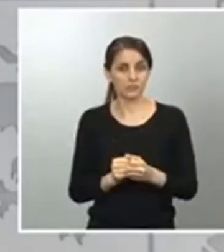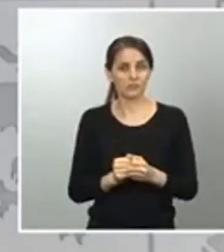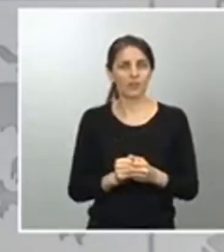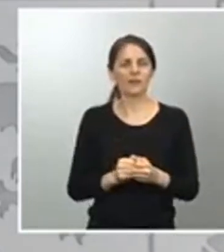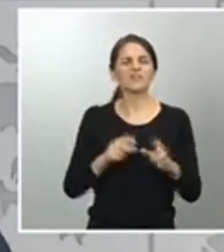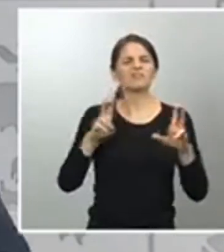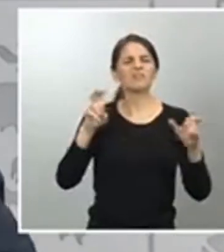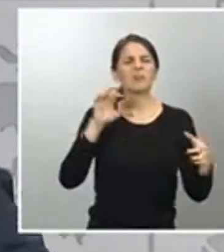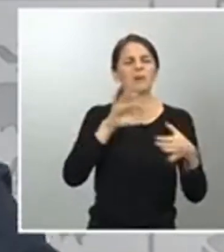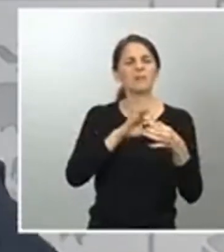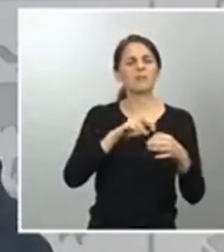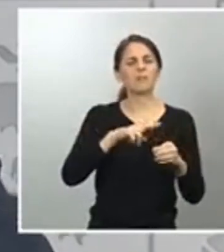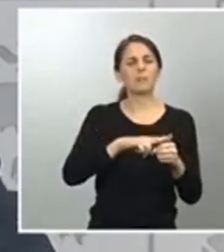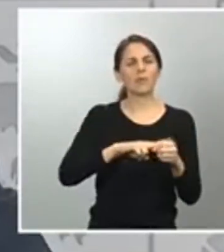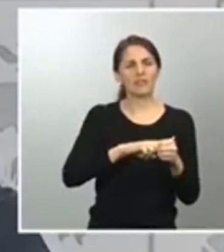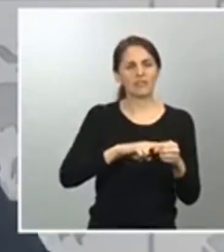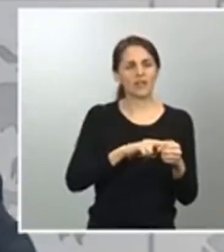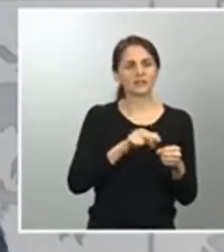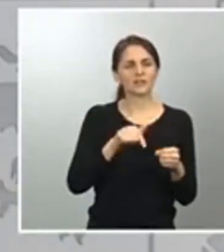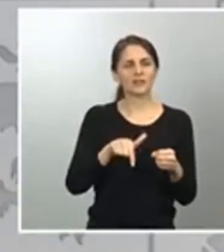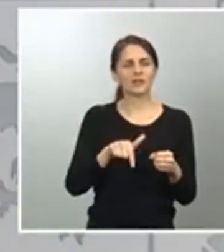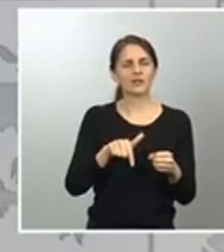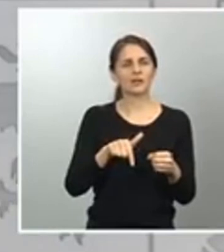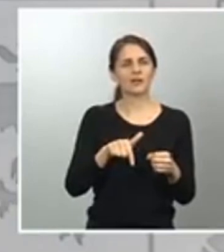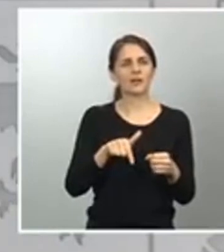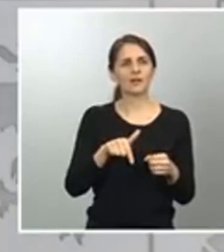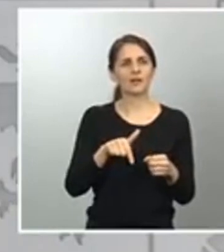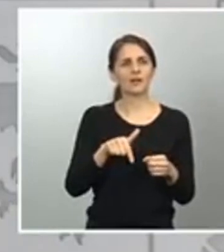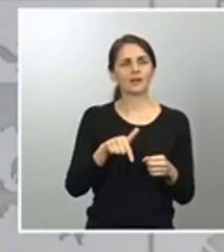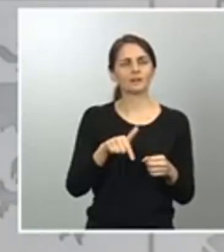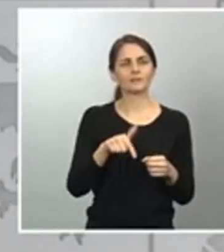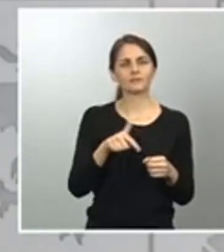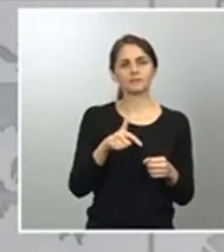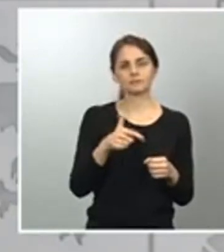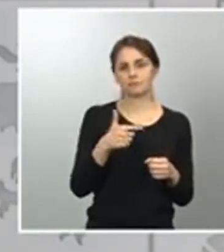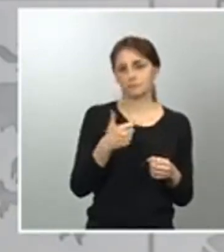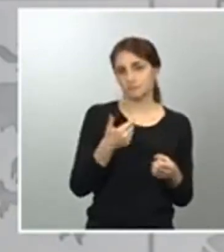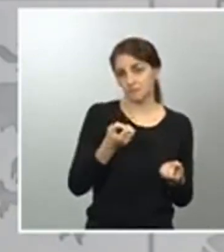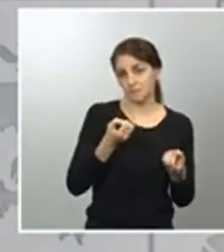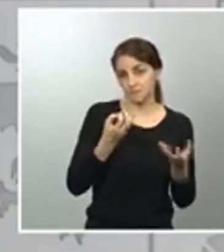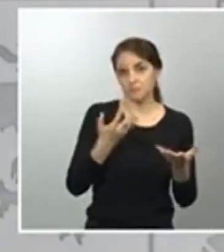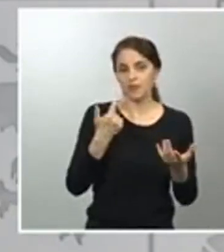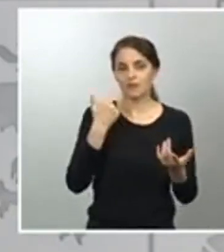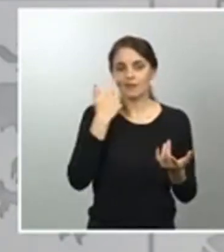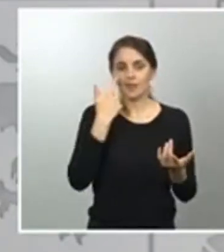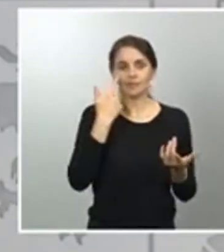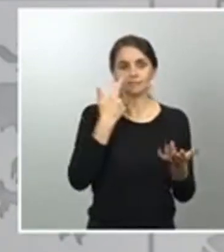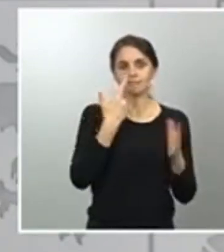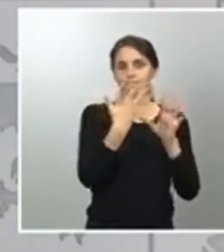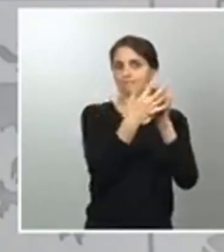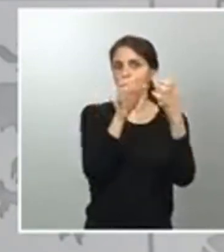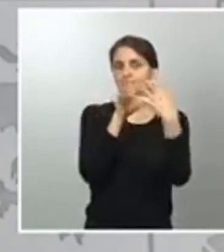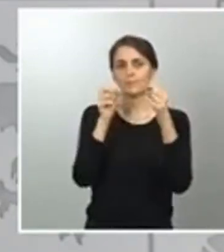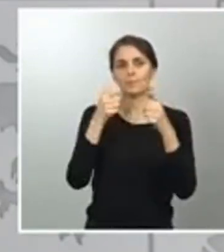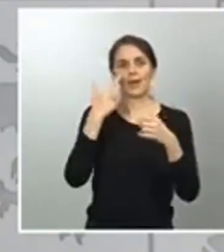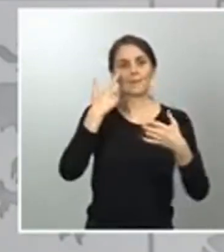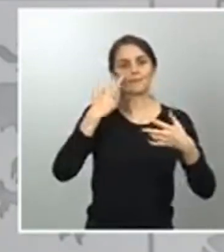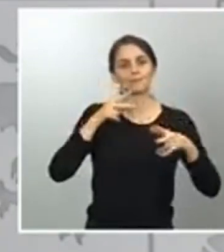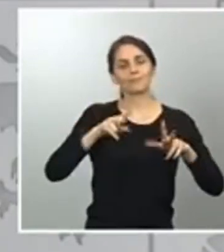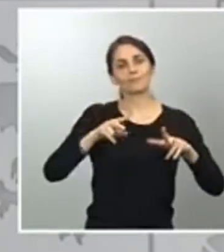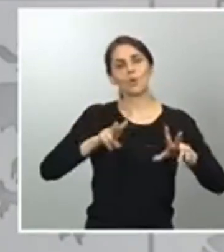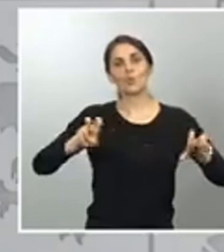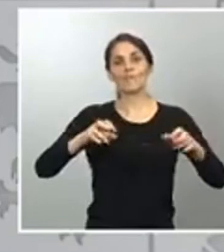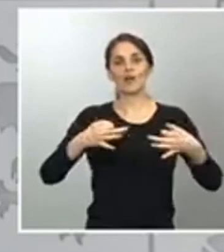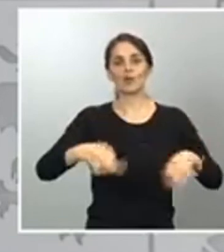efectivamente lo que estamos es definiendo entre todos esa nueva normalidad y que efectivamente solamente se van a poder hacer